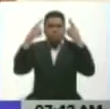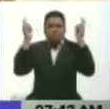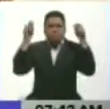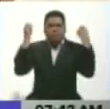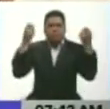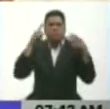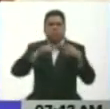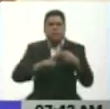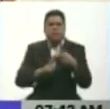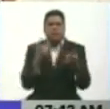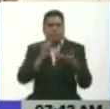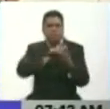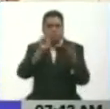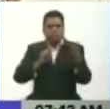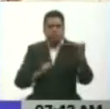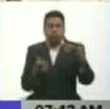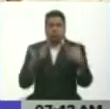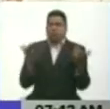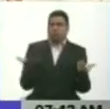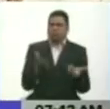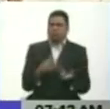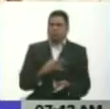son tal cosa, y los ves